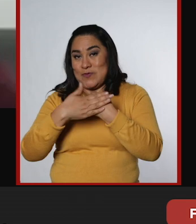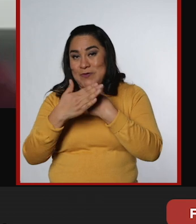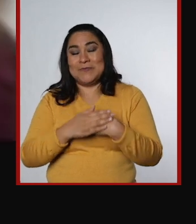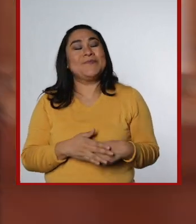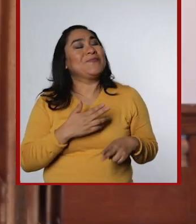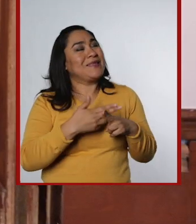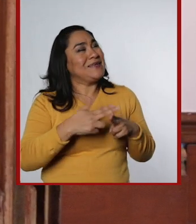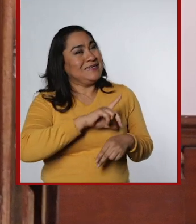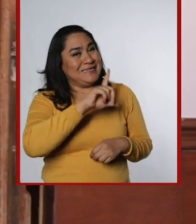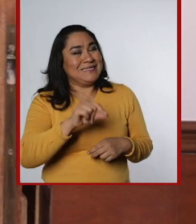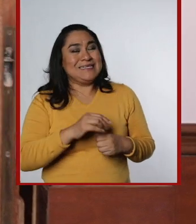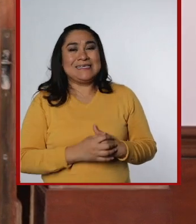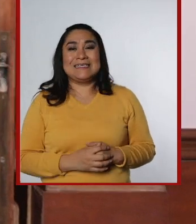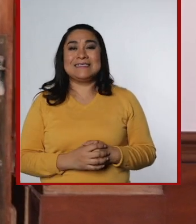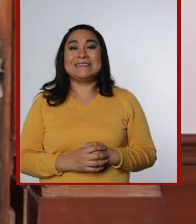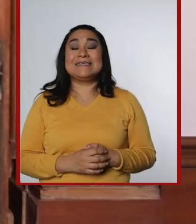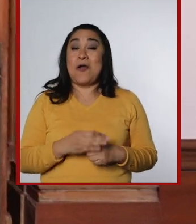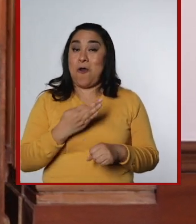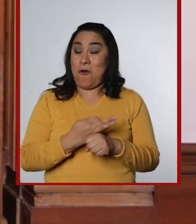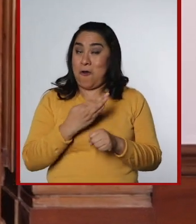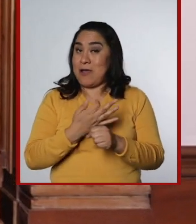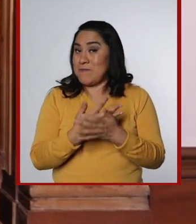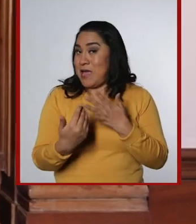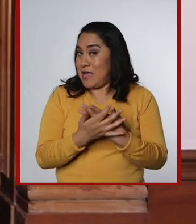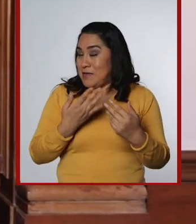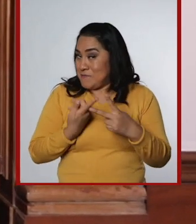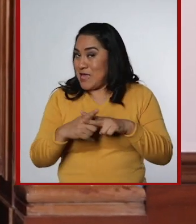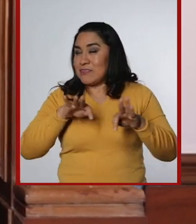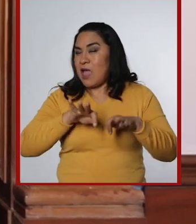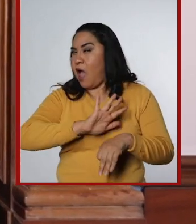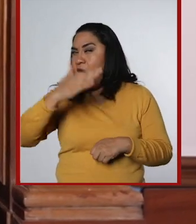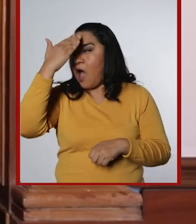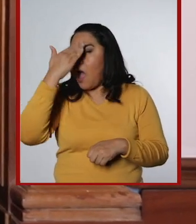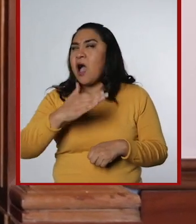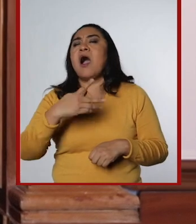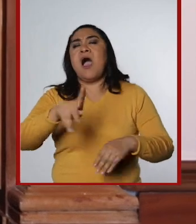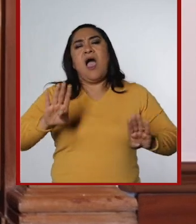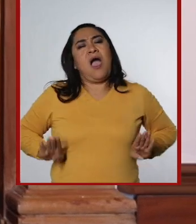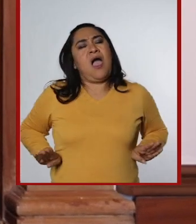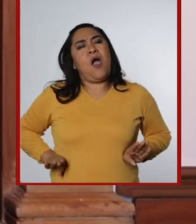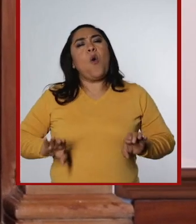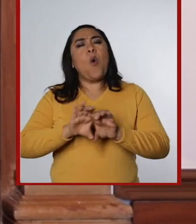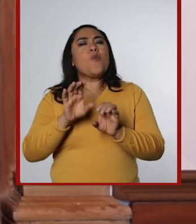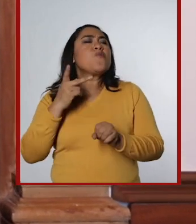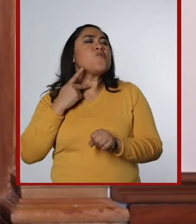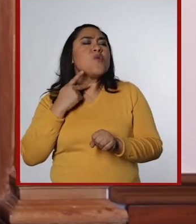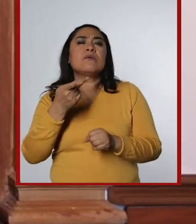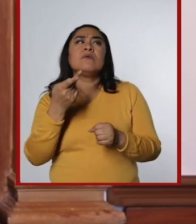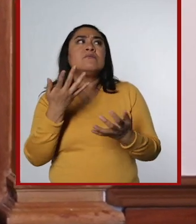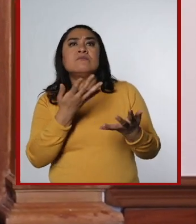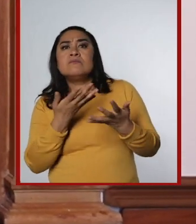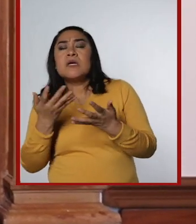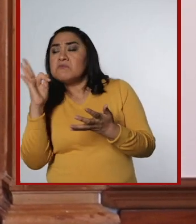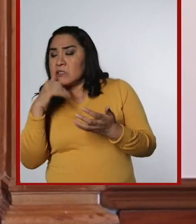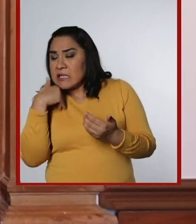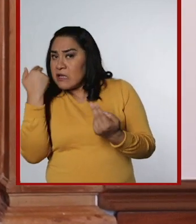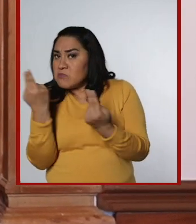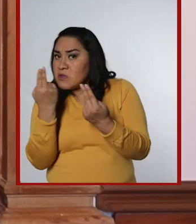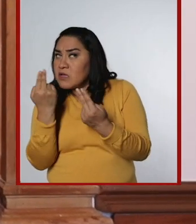luego. Manos a la obra. Ya sabemos cómo funciona nuestro sistema político y a quiénes debemos contactar si queremos tener